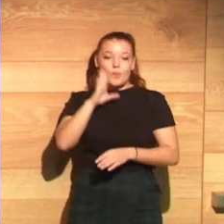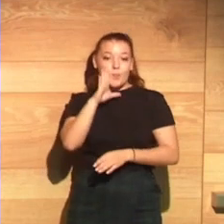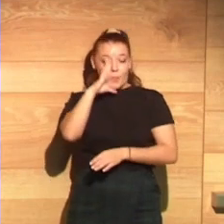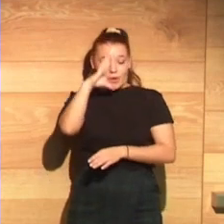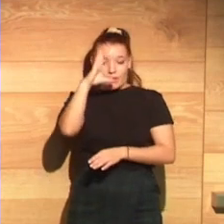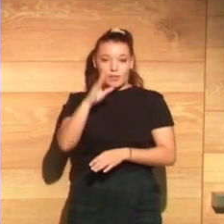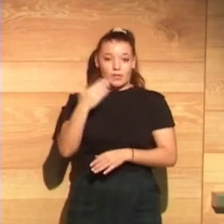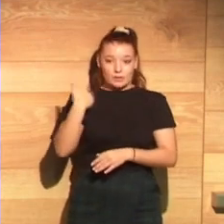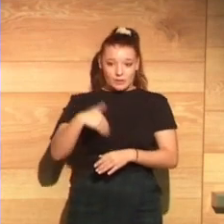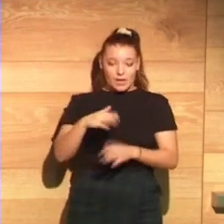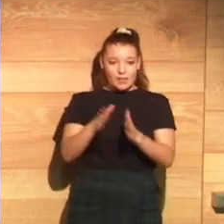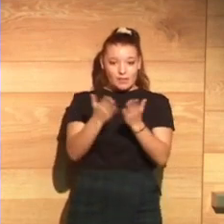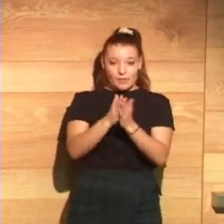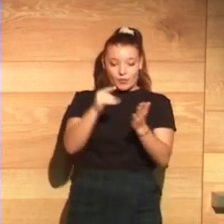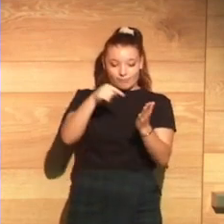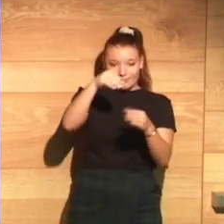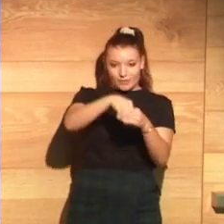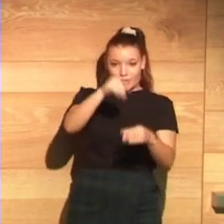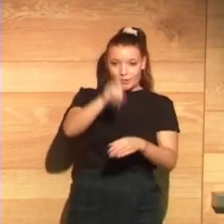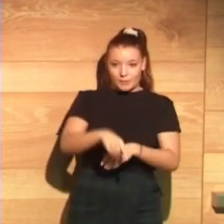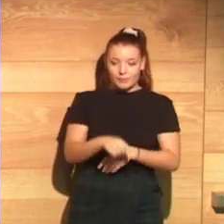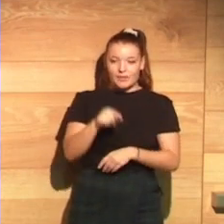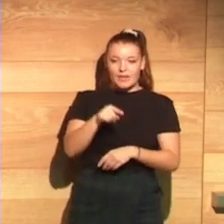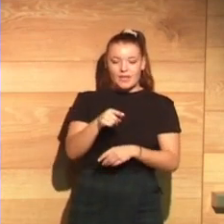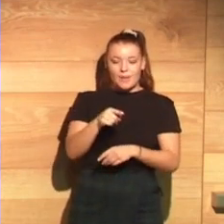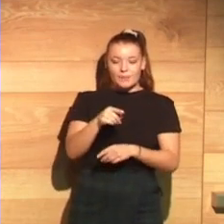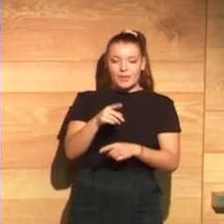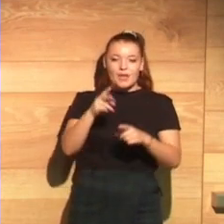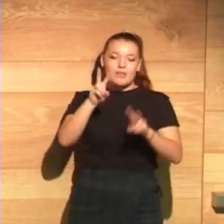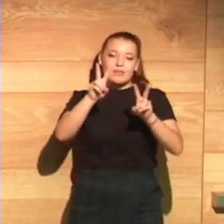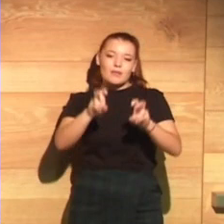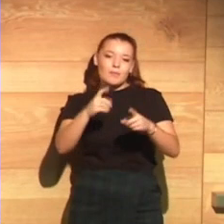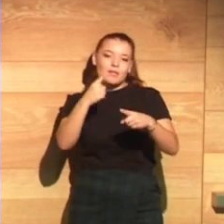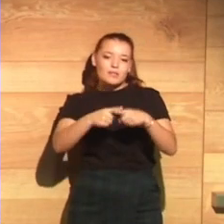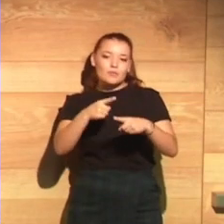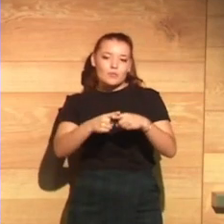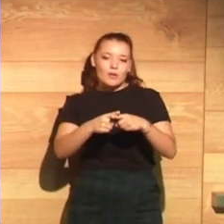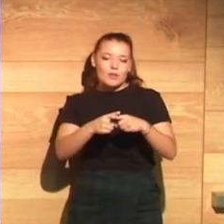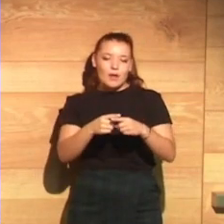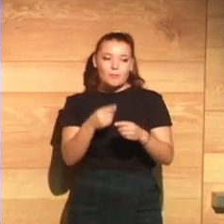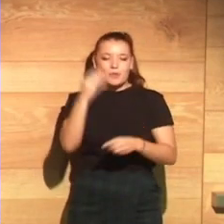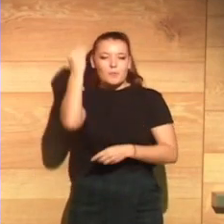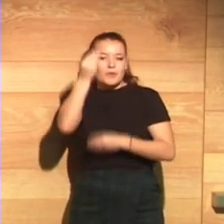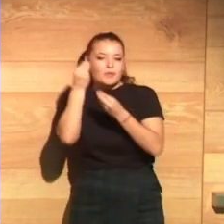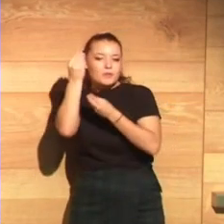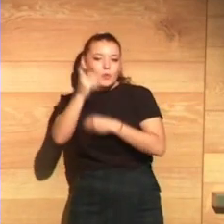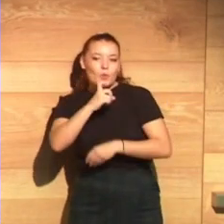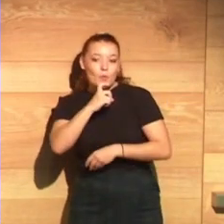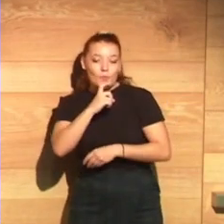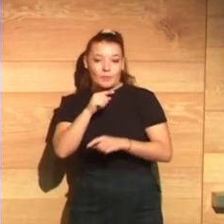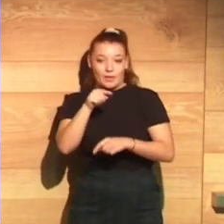que también están en este libro, porque es cómo ella consideraba la sexualidad, que en realidad ella era una tía muy